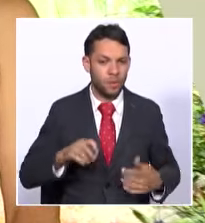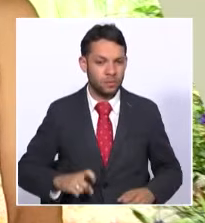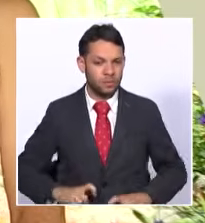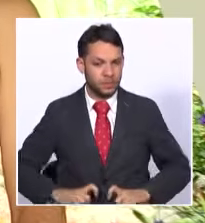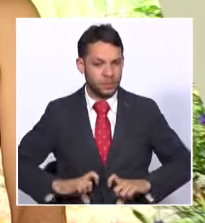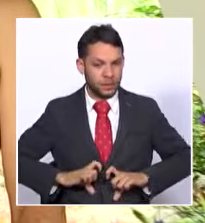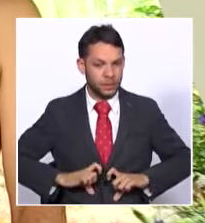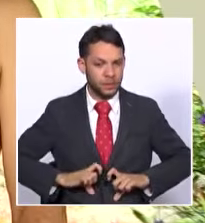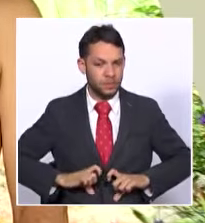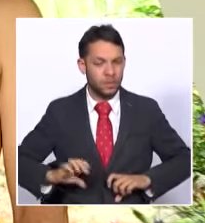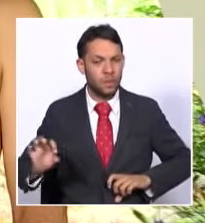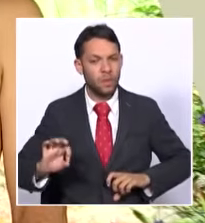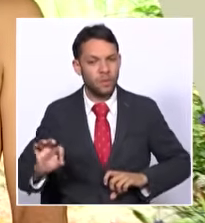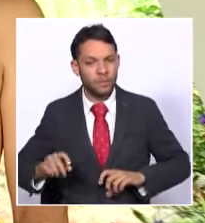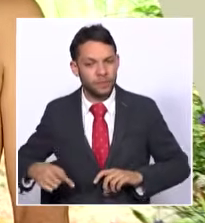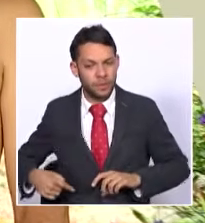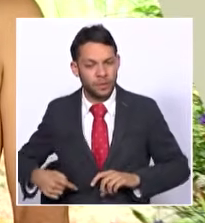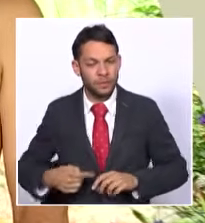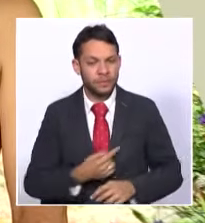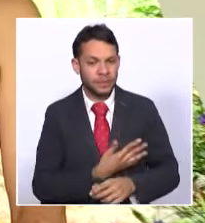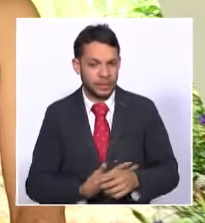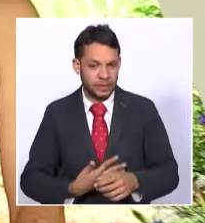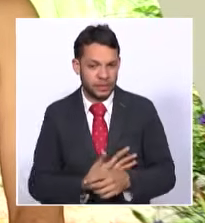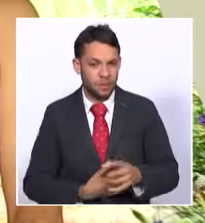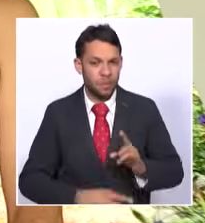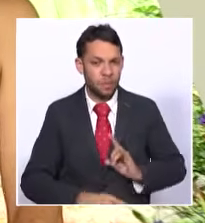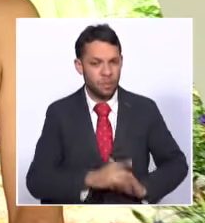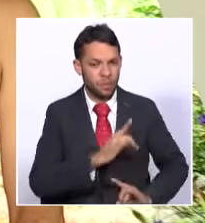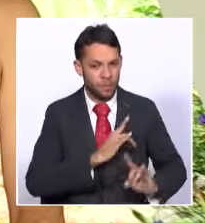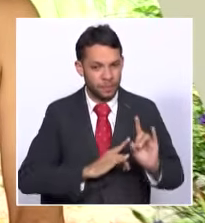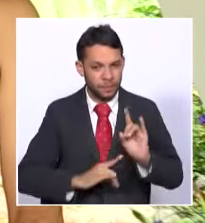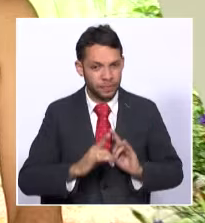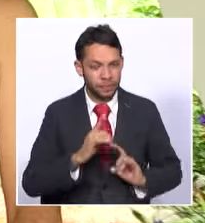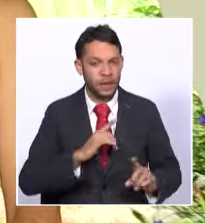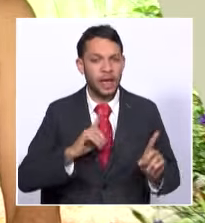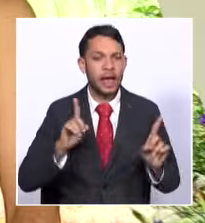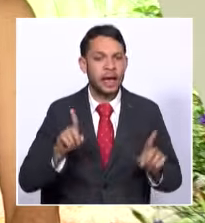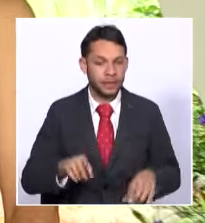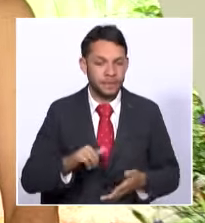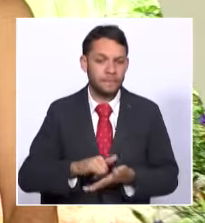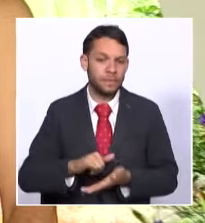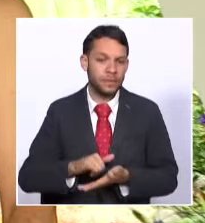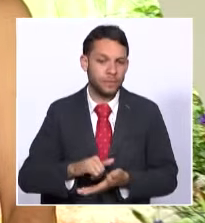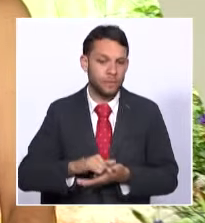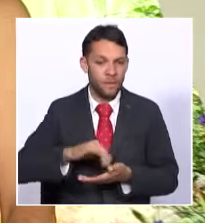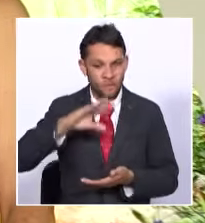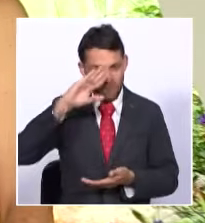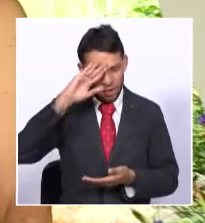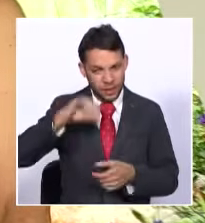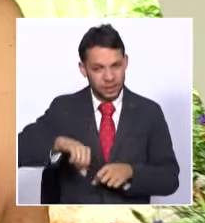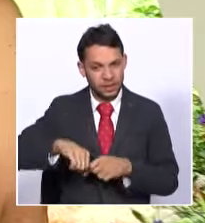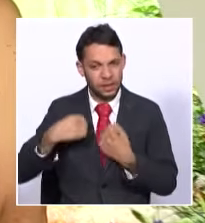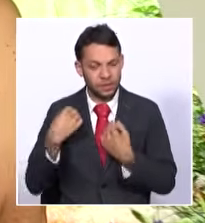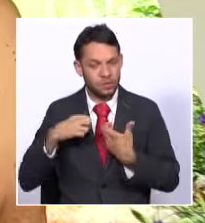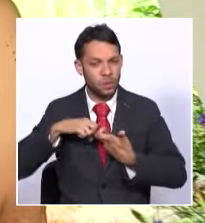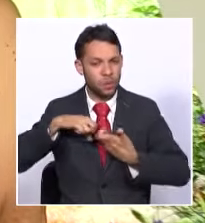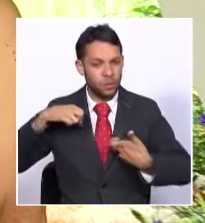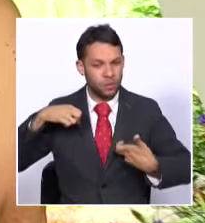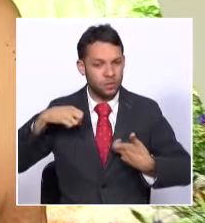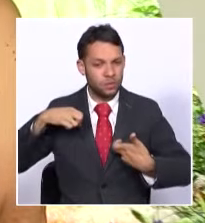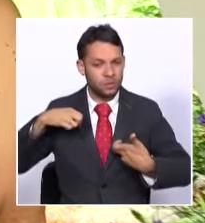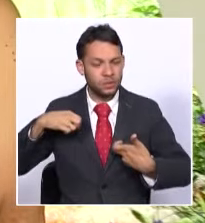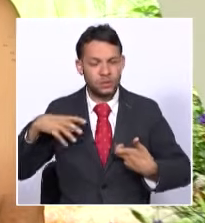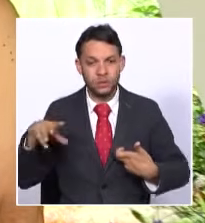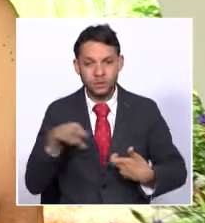y otro son las articulaciones. Por eso es lo que aparecen las fiebres reumáticas. Y también tener en cuenta que no todos los dolores